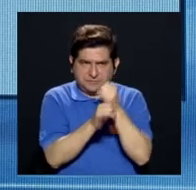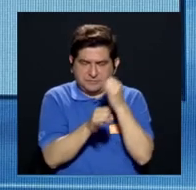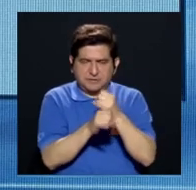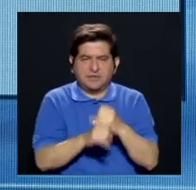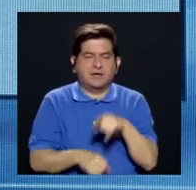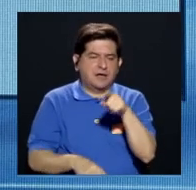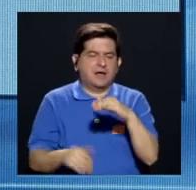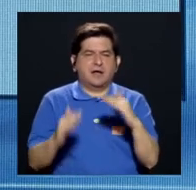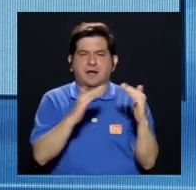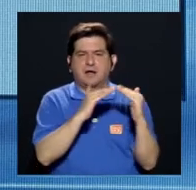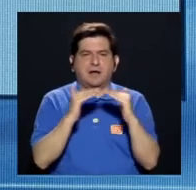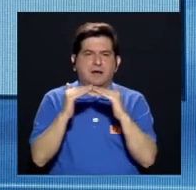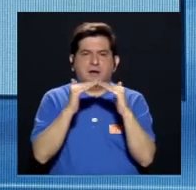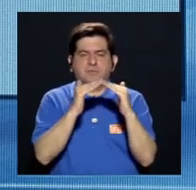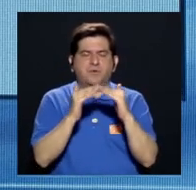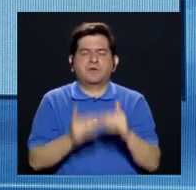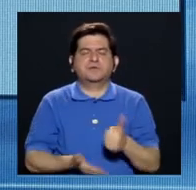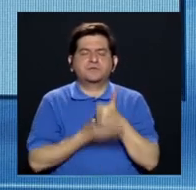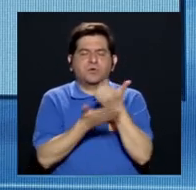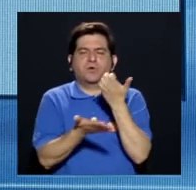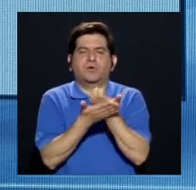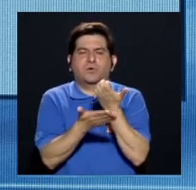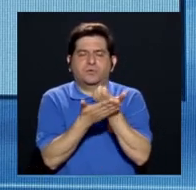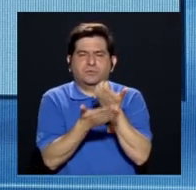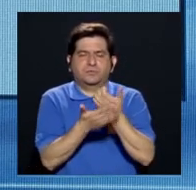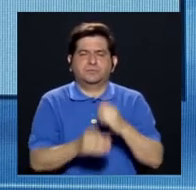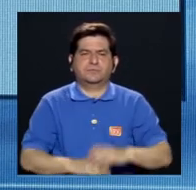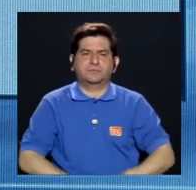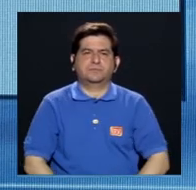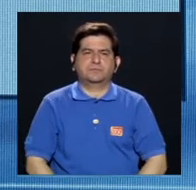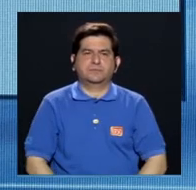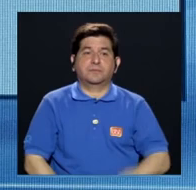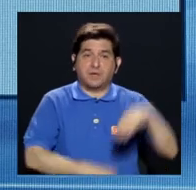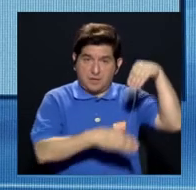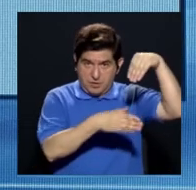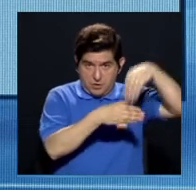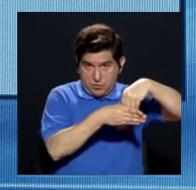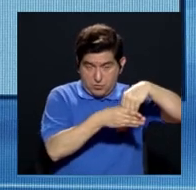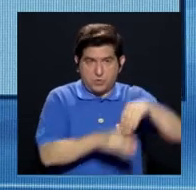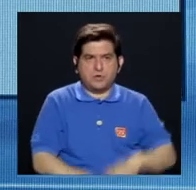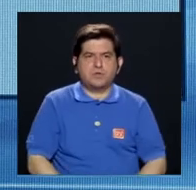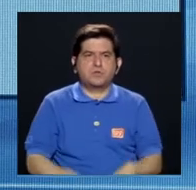a nuestra población becaria. Entre ellos,